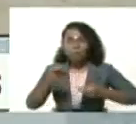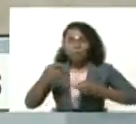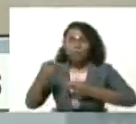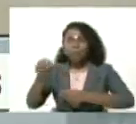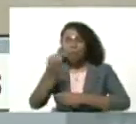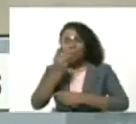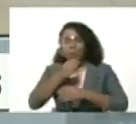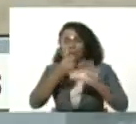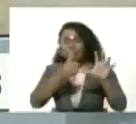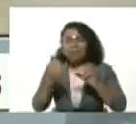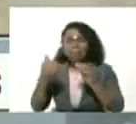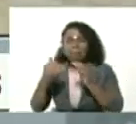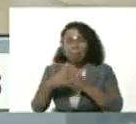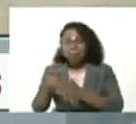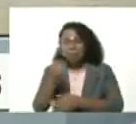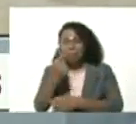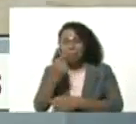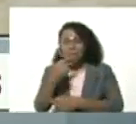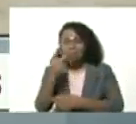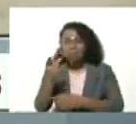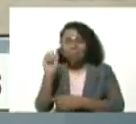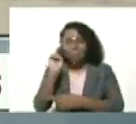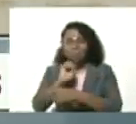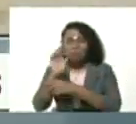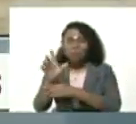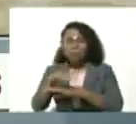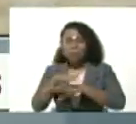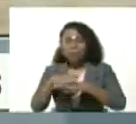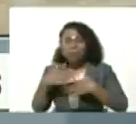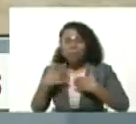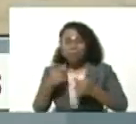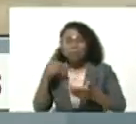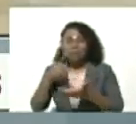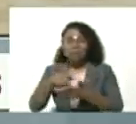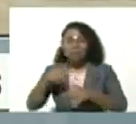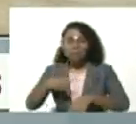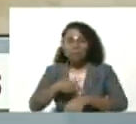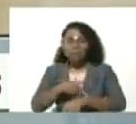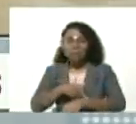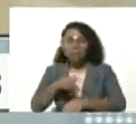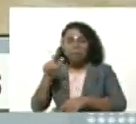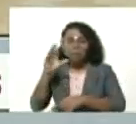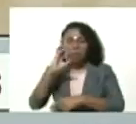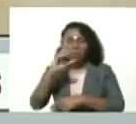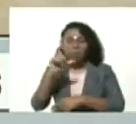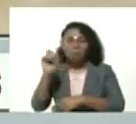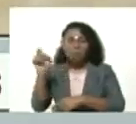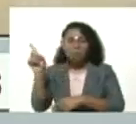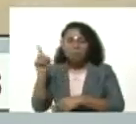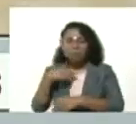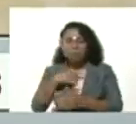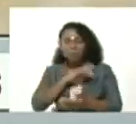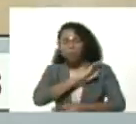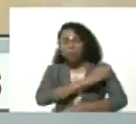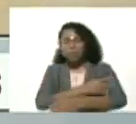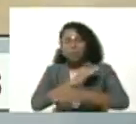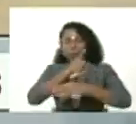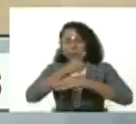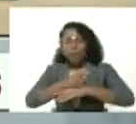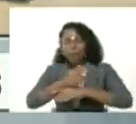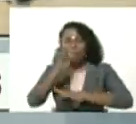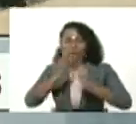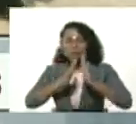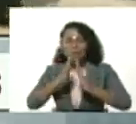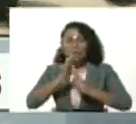de 60.000 medicamentos que usted ha enviado a través del Ministerio de la Salud están llegando en este momento a Colón. La Fuerza Armada enviando más de 15 carpas